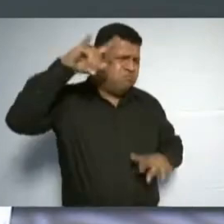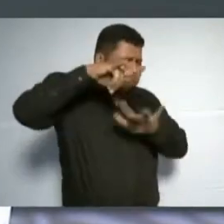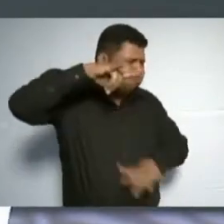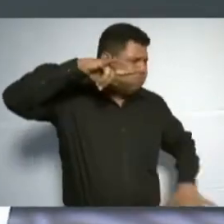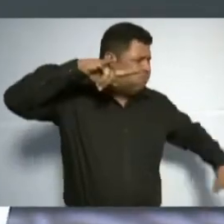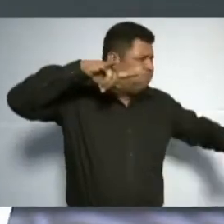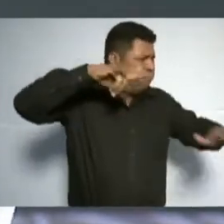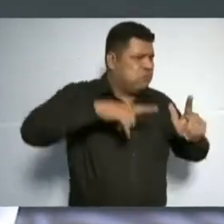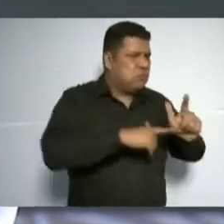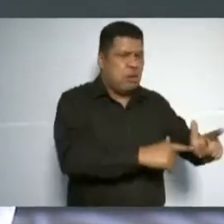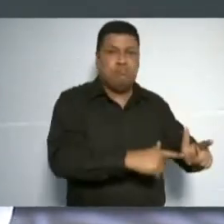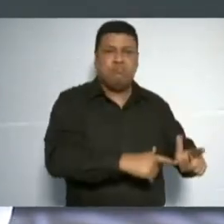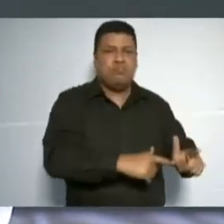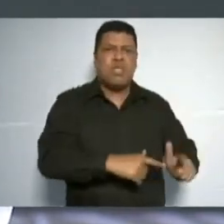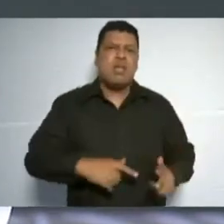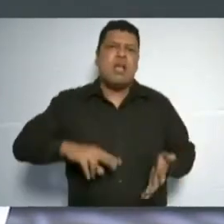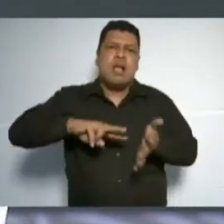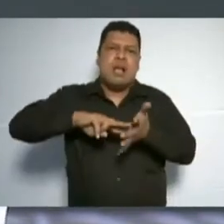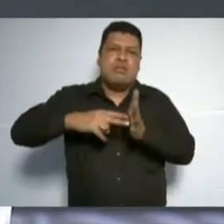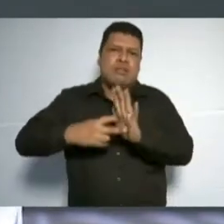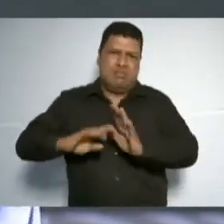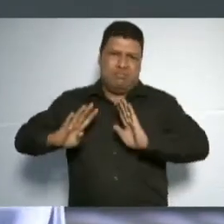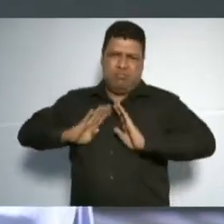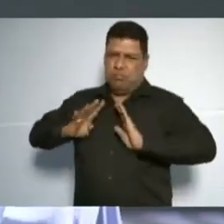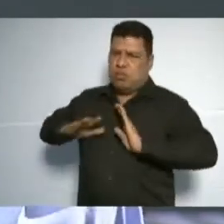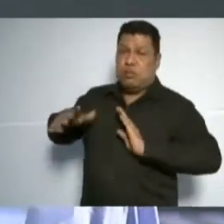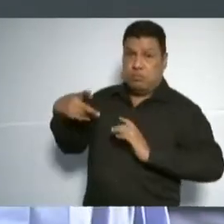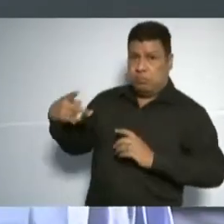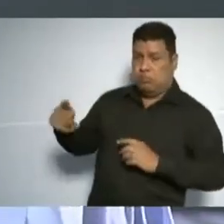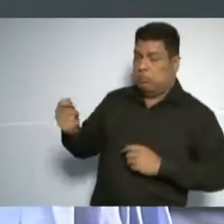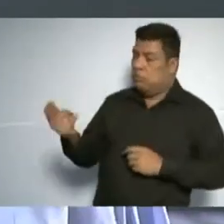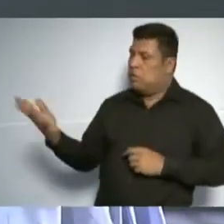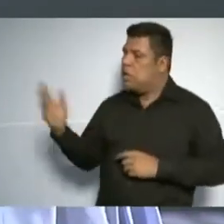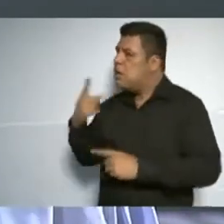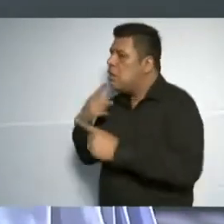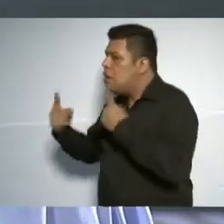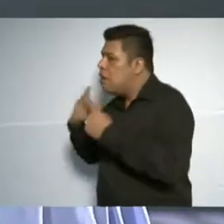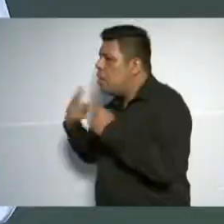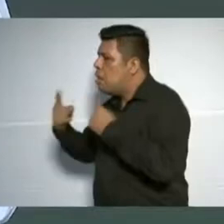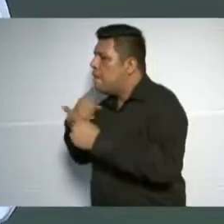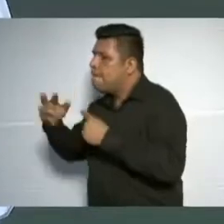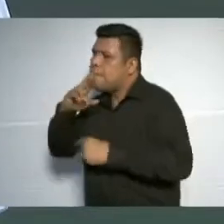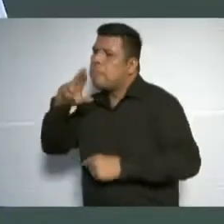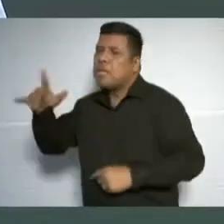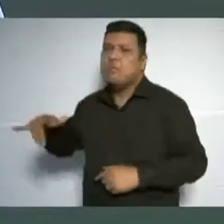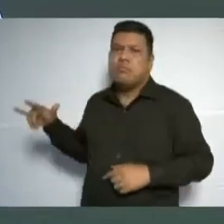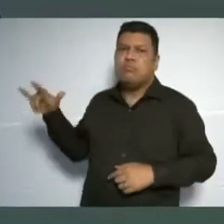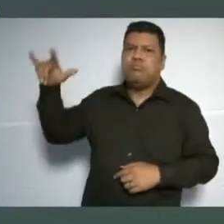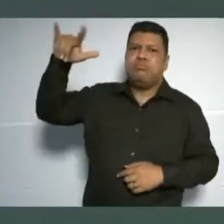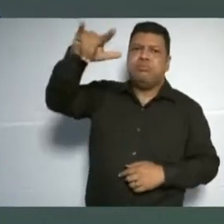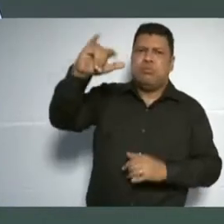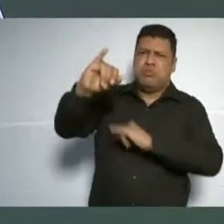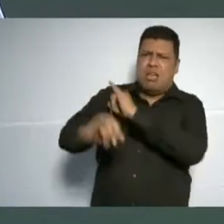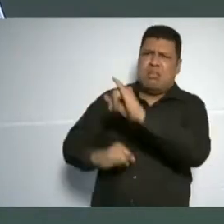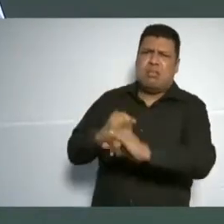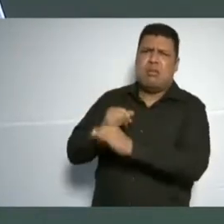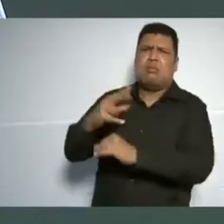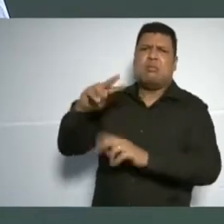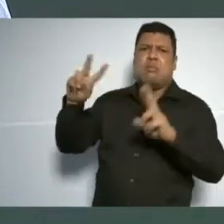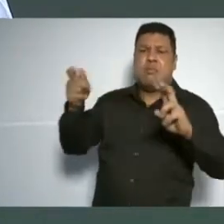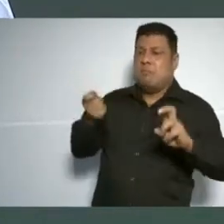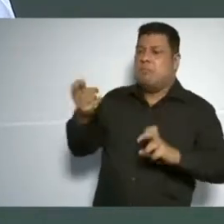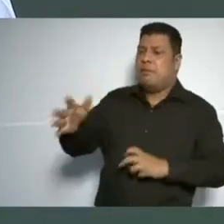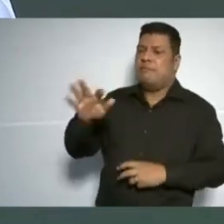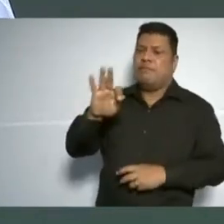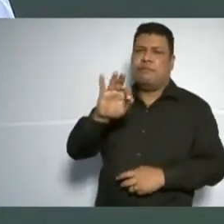militares se está construyendo el Aeropuerto Internacional Felipe Ángeles, el